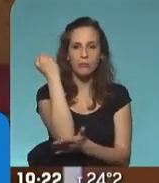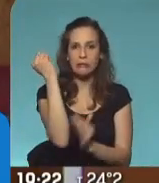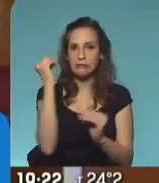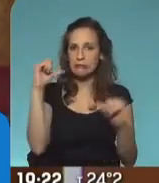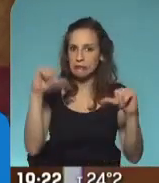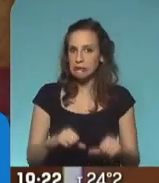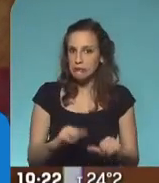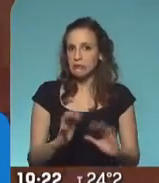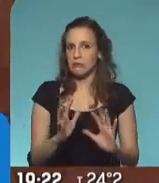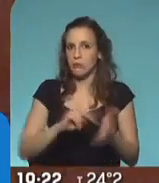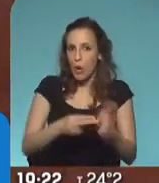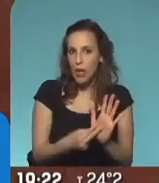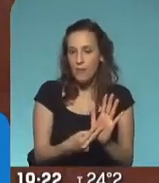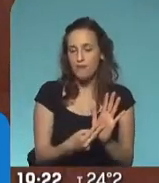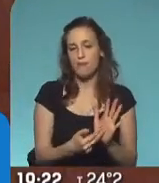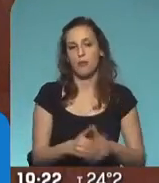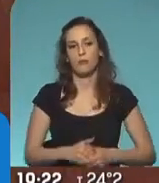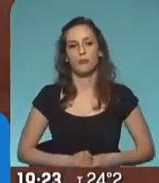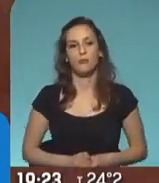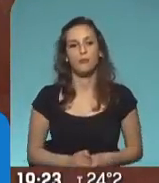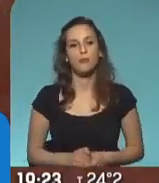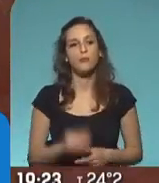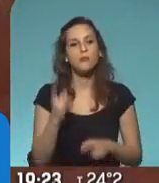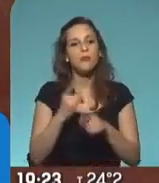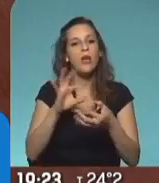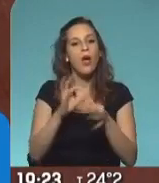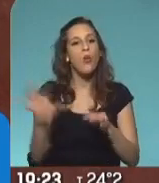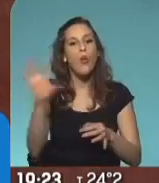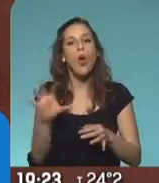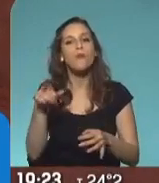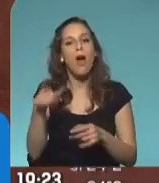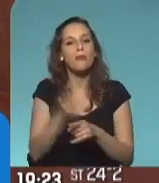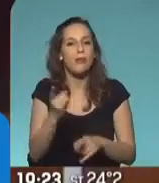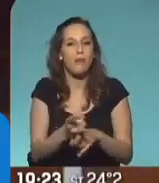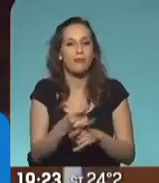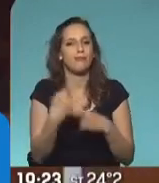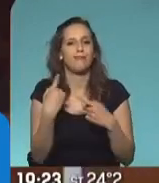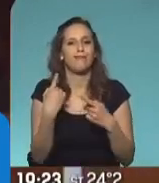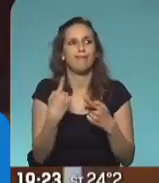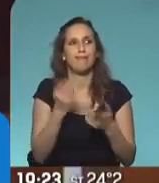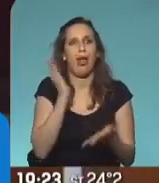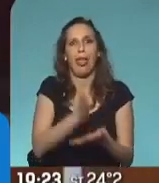momentos de recesión es cortar derechos, realizar ajustes y fundamentalmente